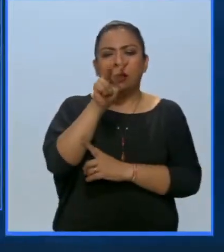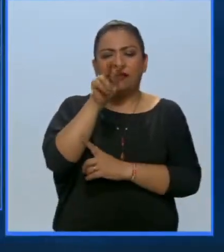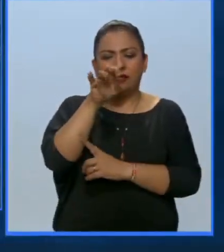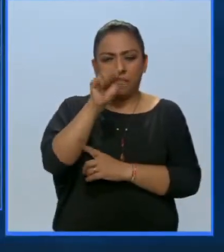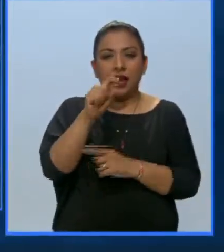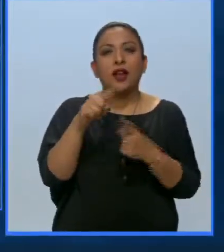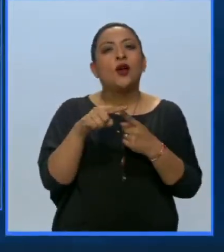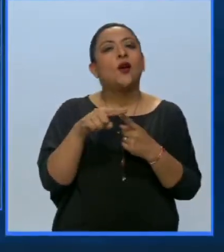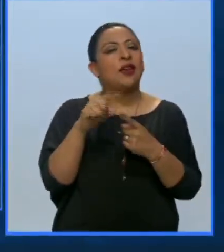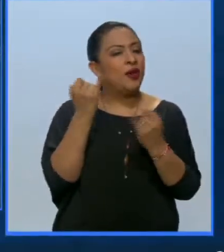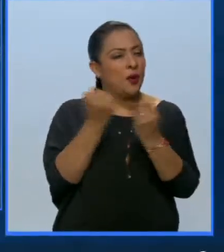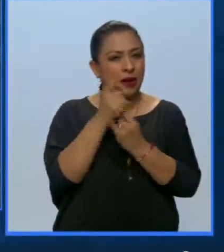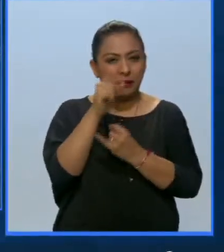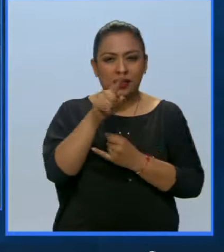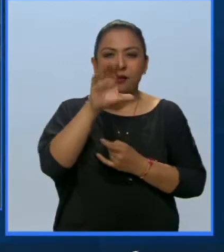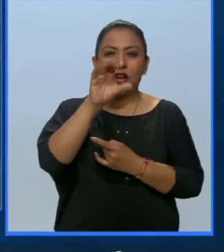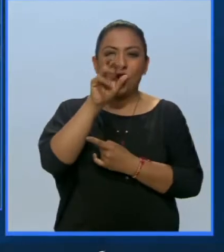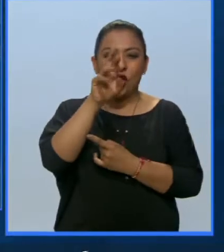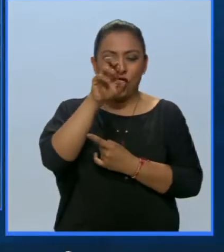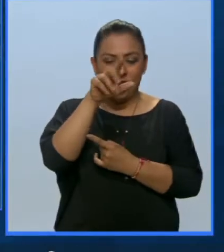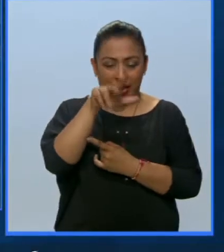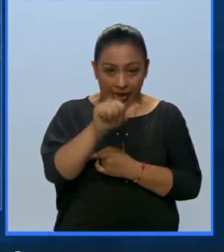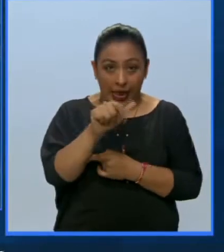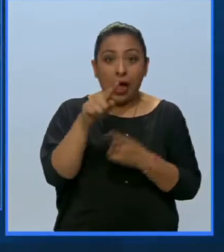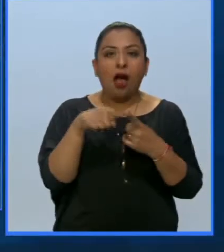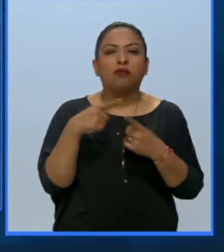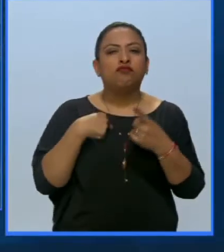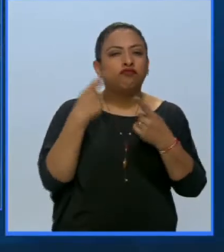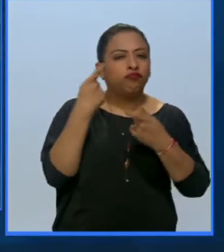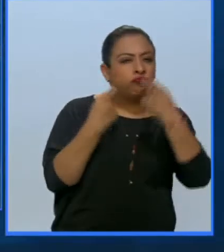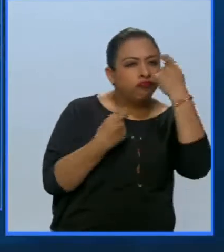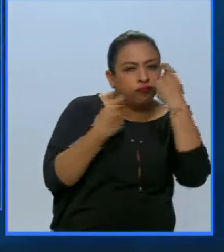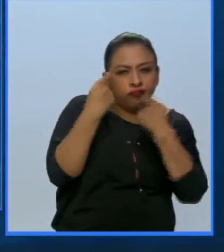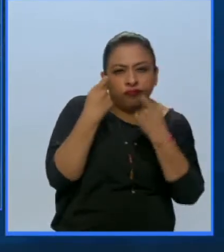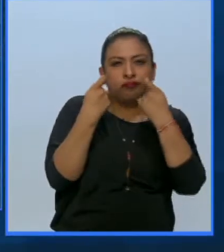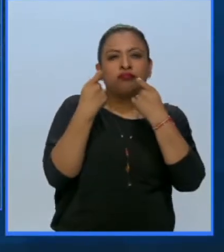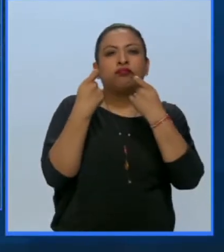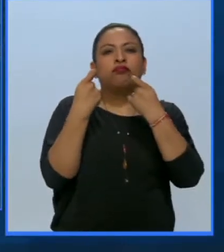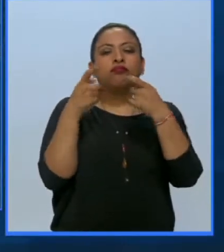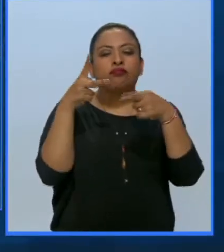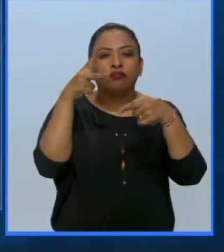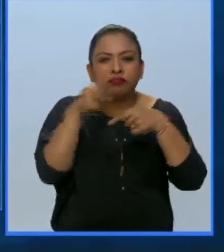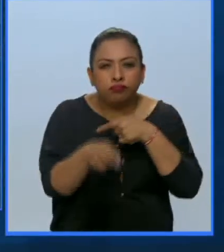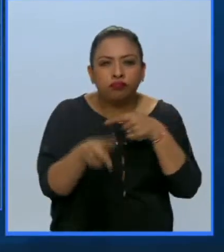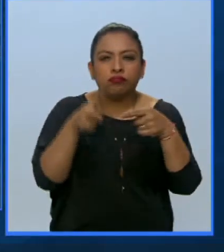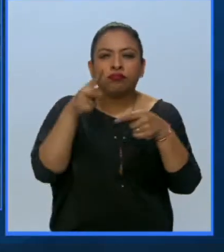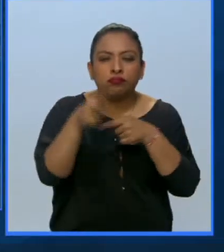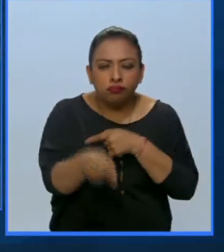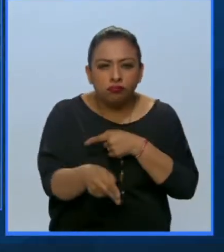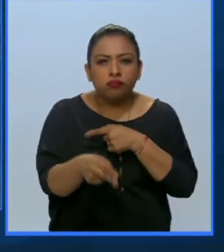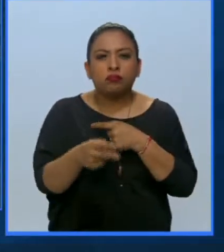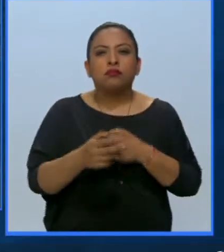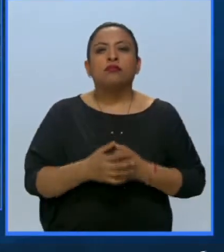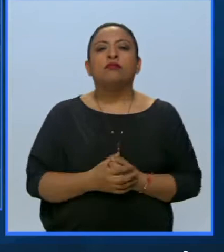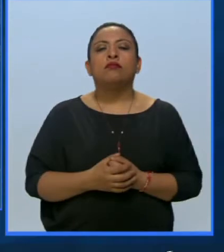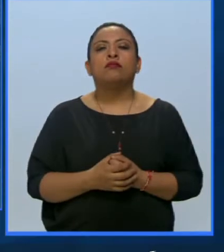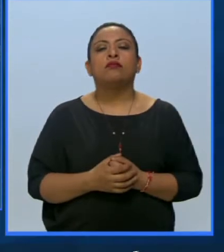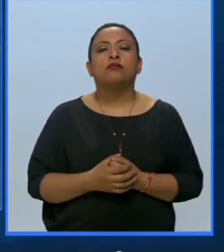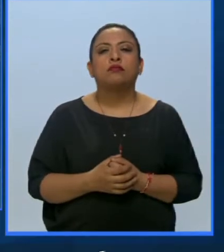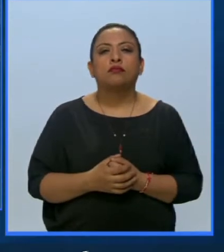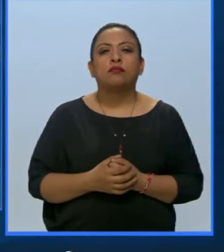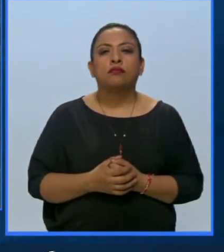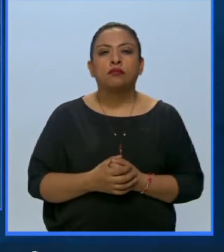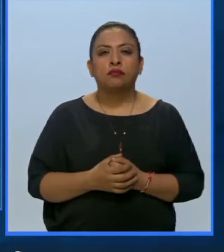Revueltas, muy stravinskiana, en la gestualidad, en las interrupciones, en lo